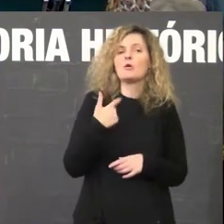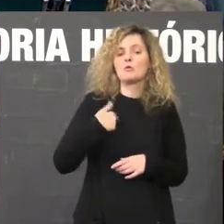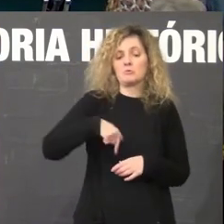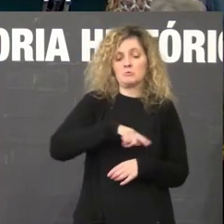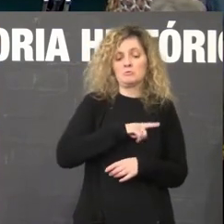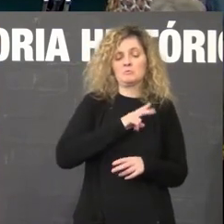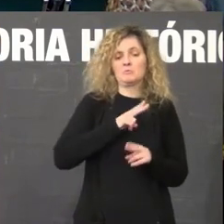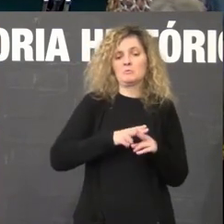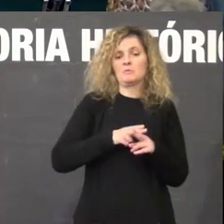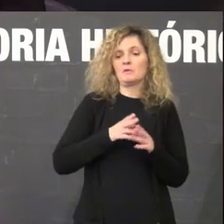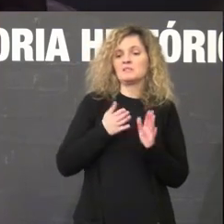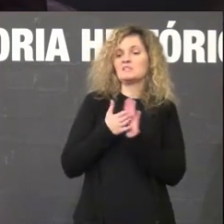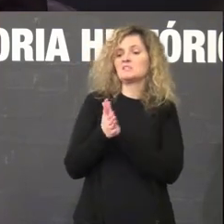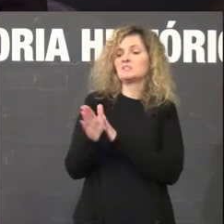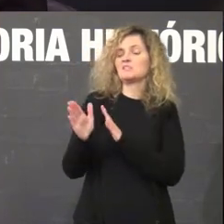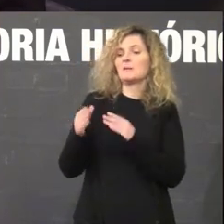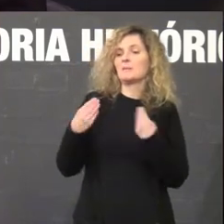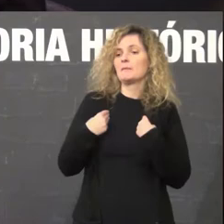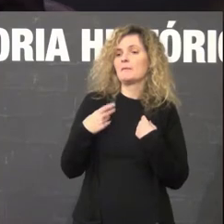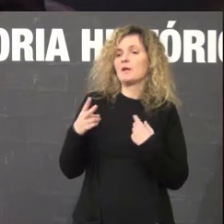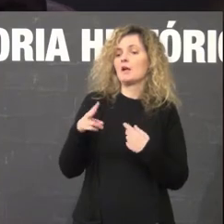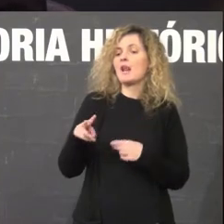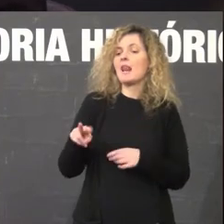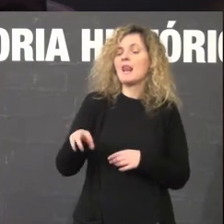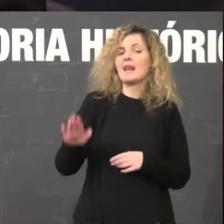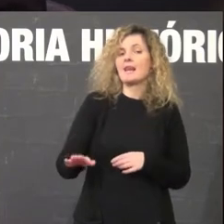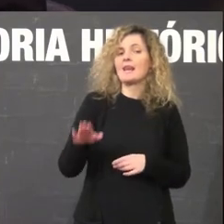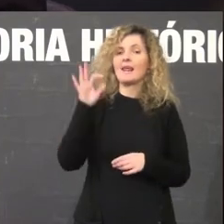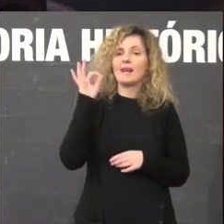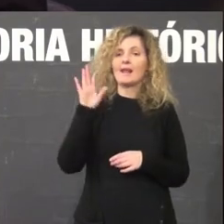casa non lle chamábamos Sempre Viva, lle chamábamos Nena.